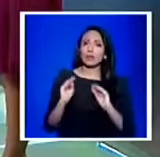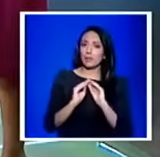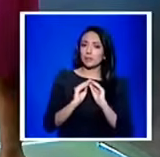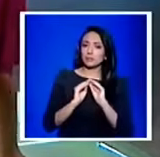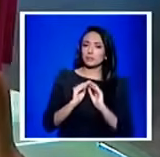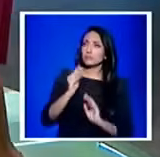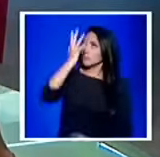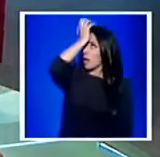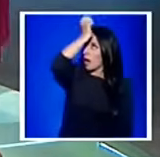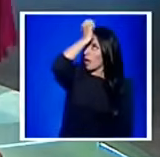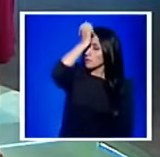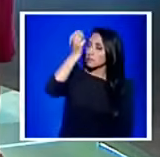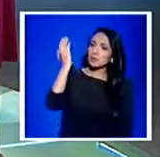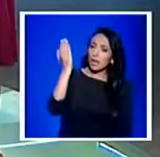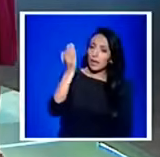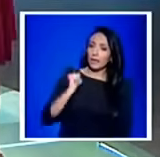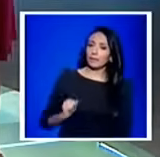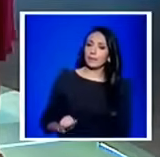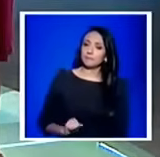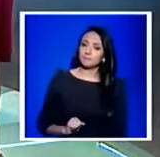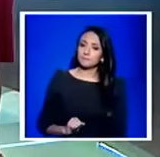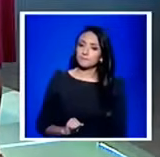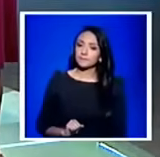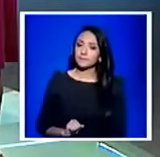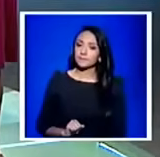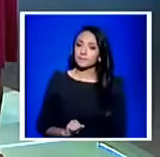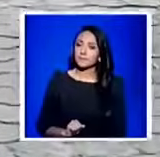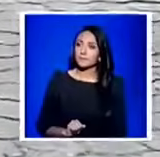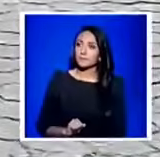Alex Pila, tú tienes la palabra. Adelante, te escuchamos.